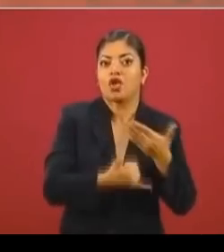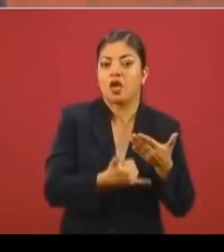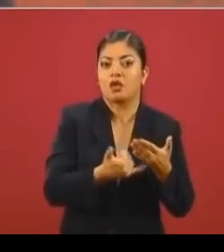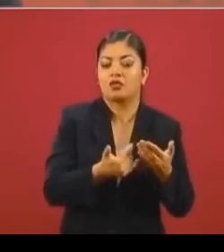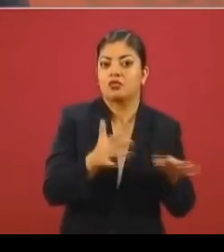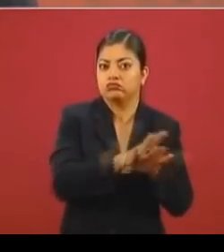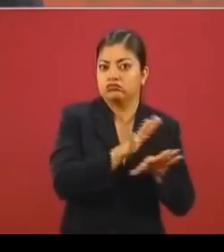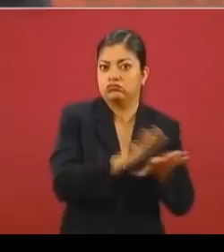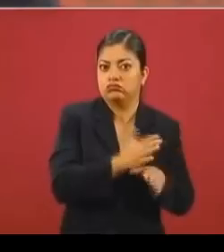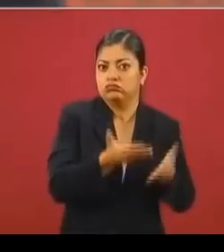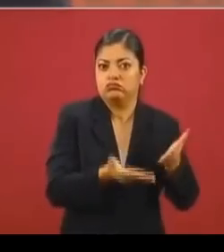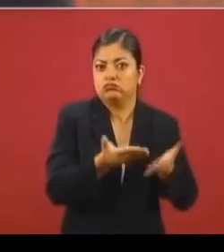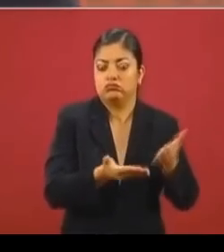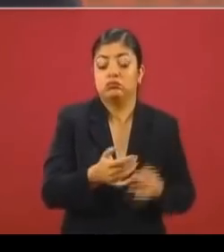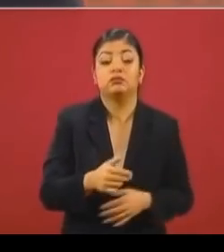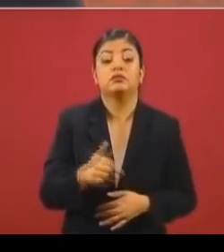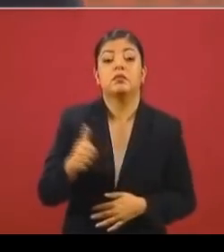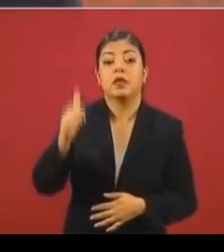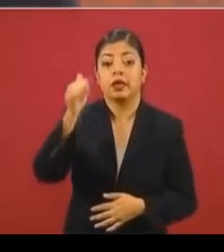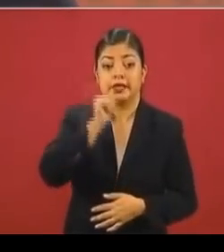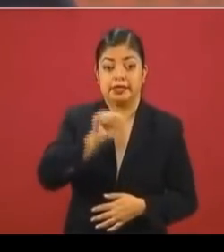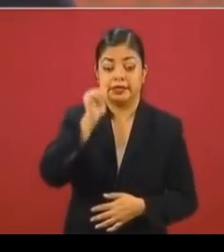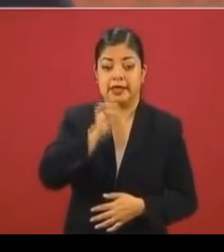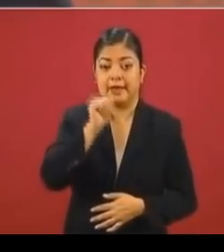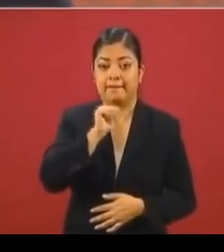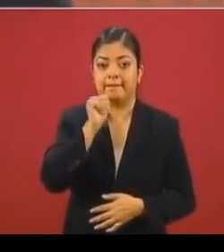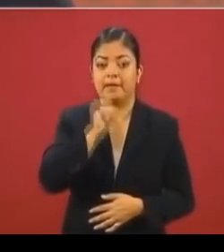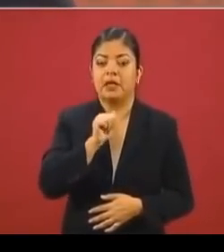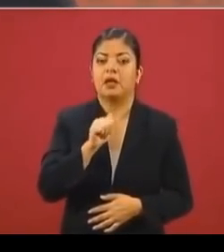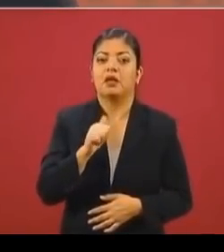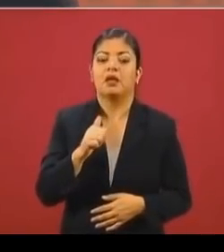Y además siempre era como